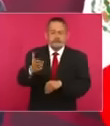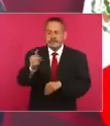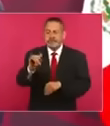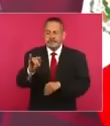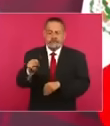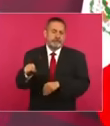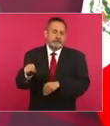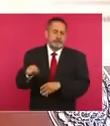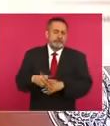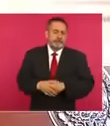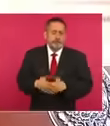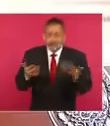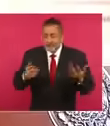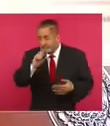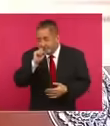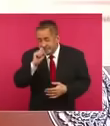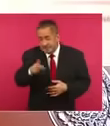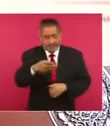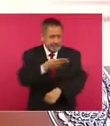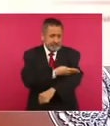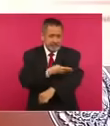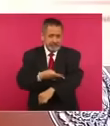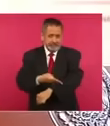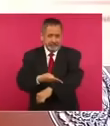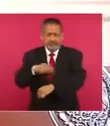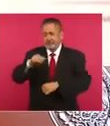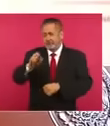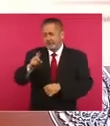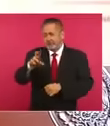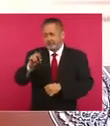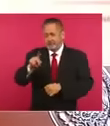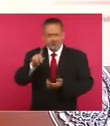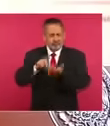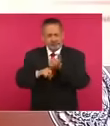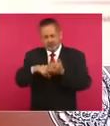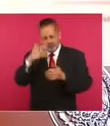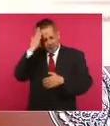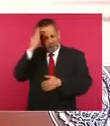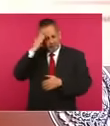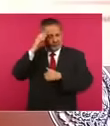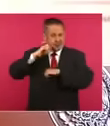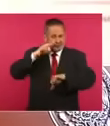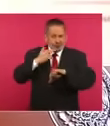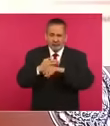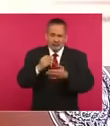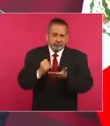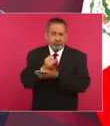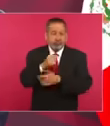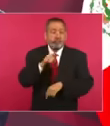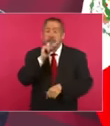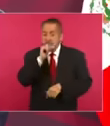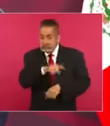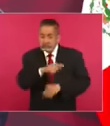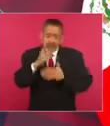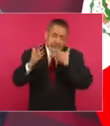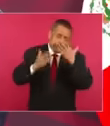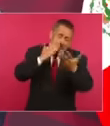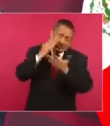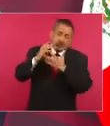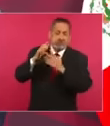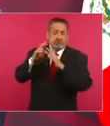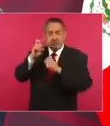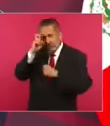Bueno, Madero, el apóstol de nuestra democracia, también formado en Europa, en